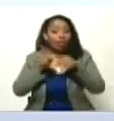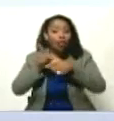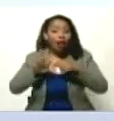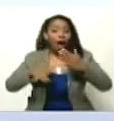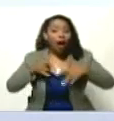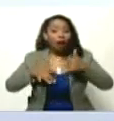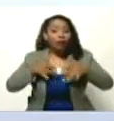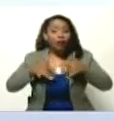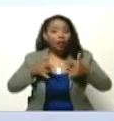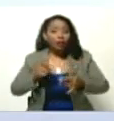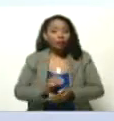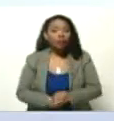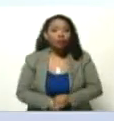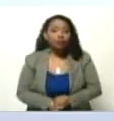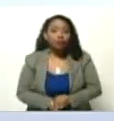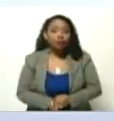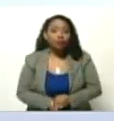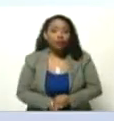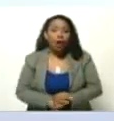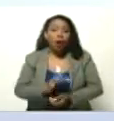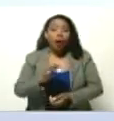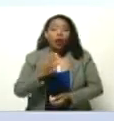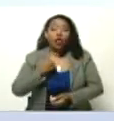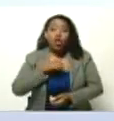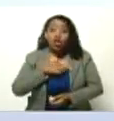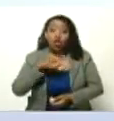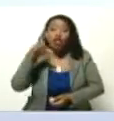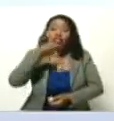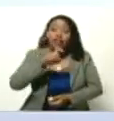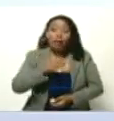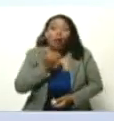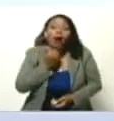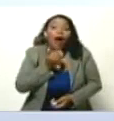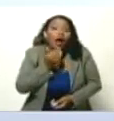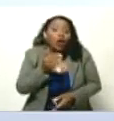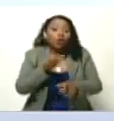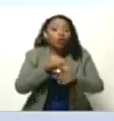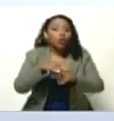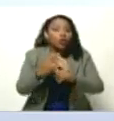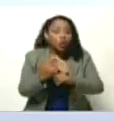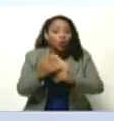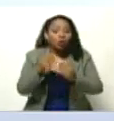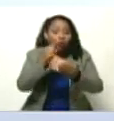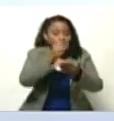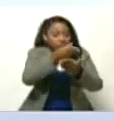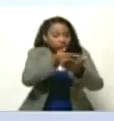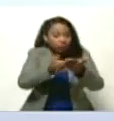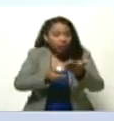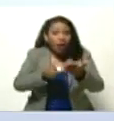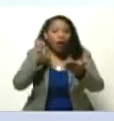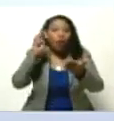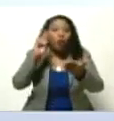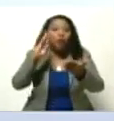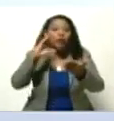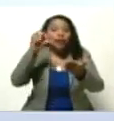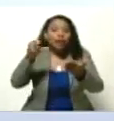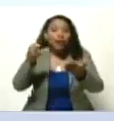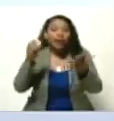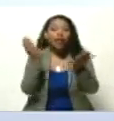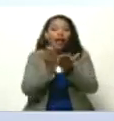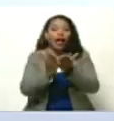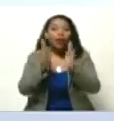actividad. Si nosotros requerimos por alguna circunstancia el acta de la UVC de la